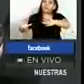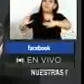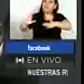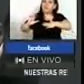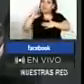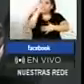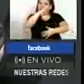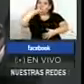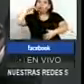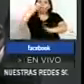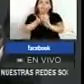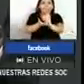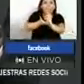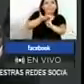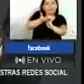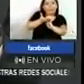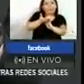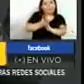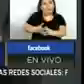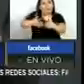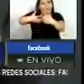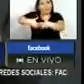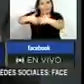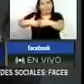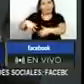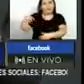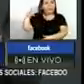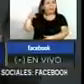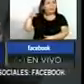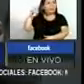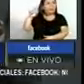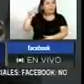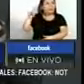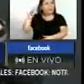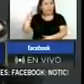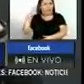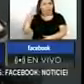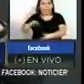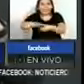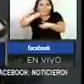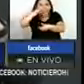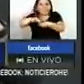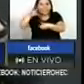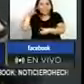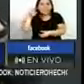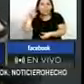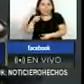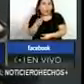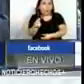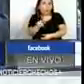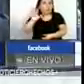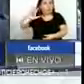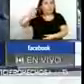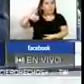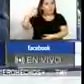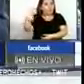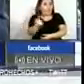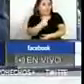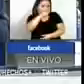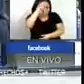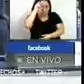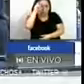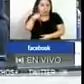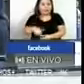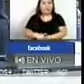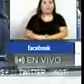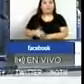desarrollo del país. Tiana es una empresa que da trabajo a más de 3.000 personas en el país. Somos parte